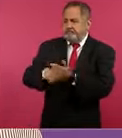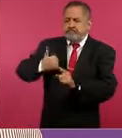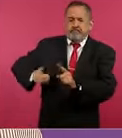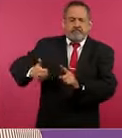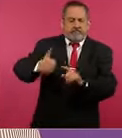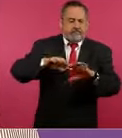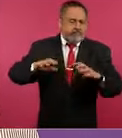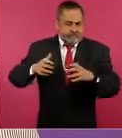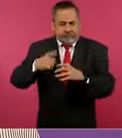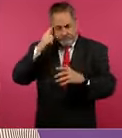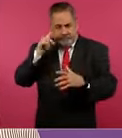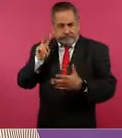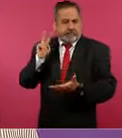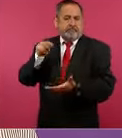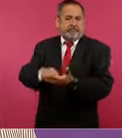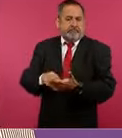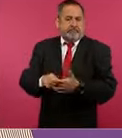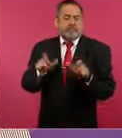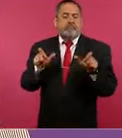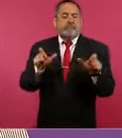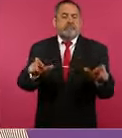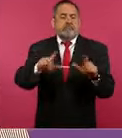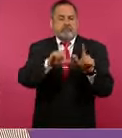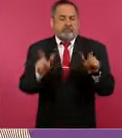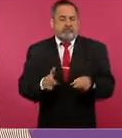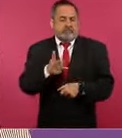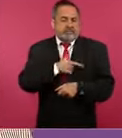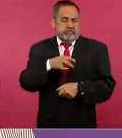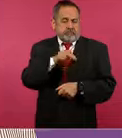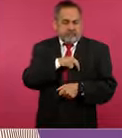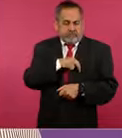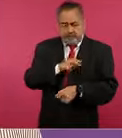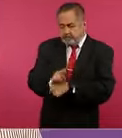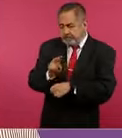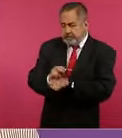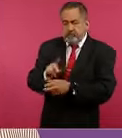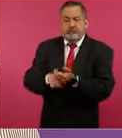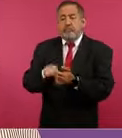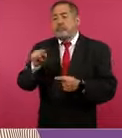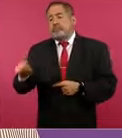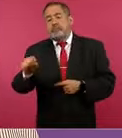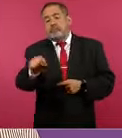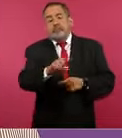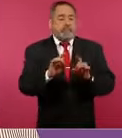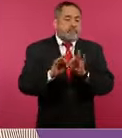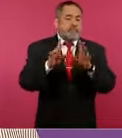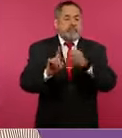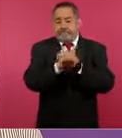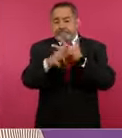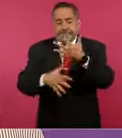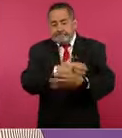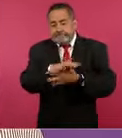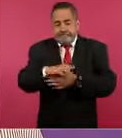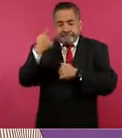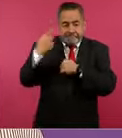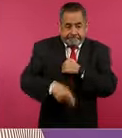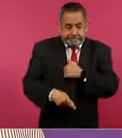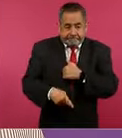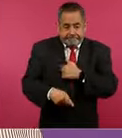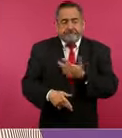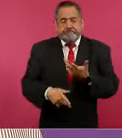tener presencia de la Guardia Nacional en aquellas zonas donde existe una problemática de